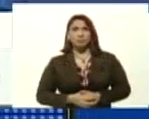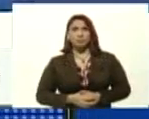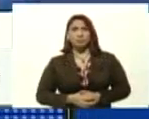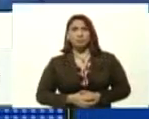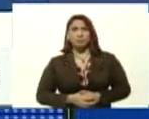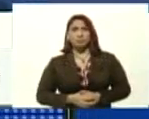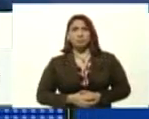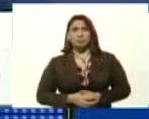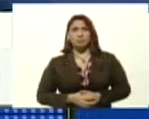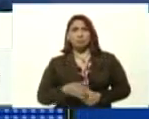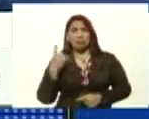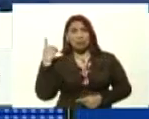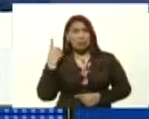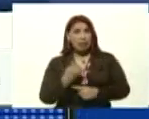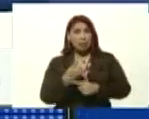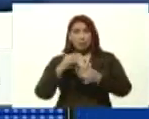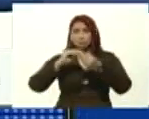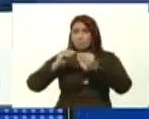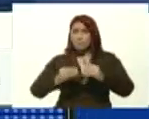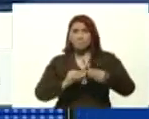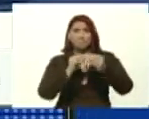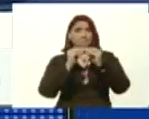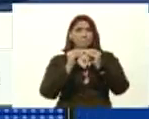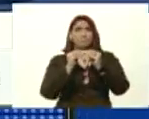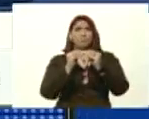Que tiene que ir a la reparación,